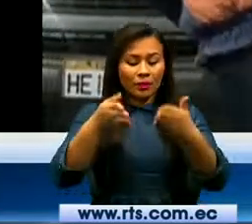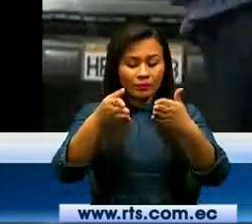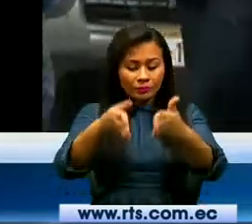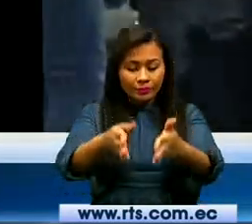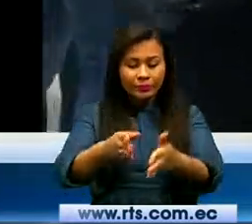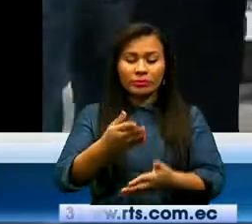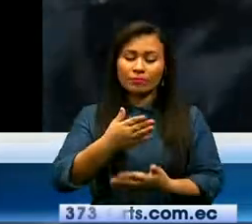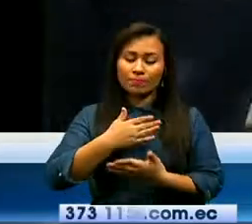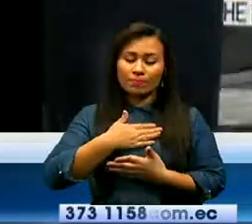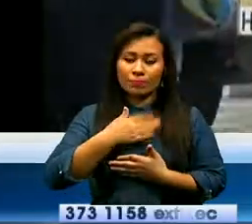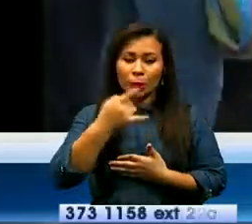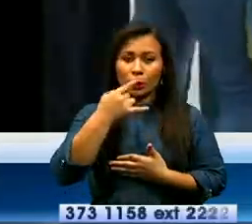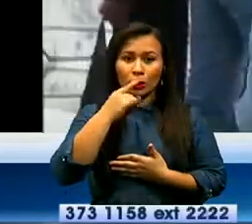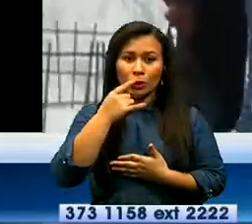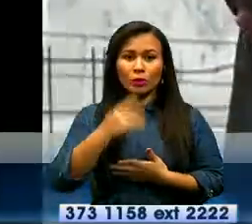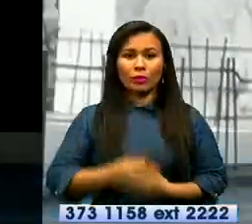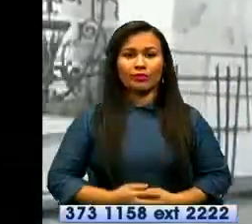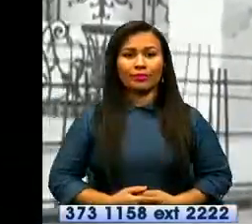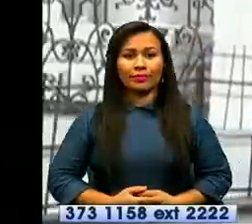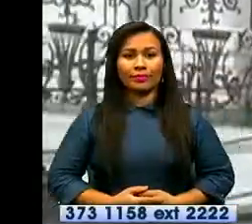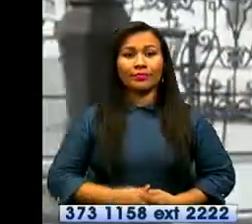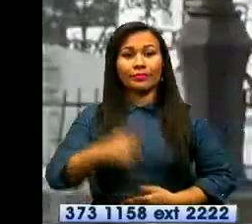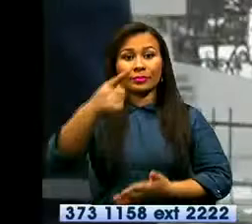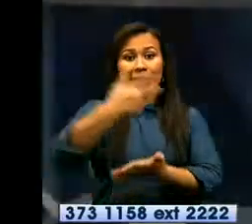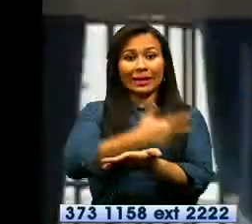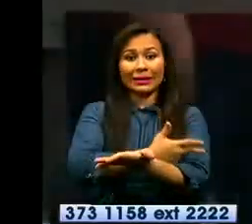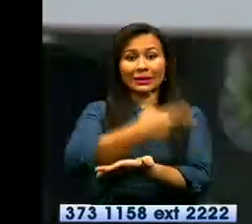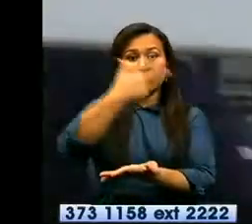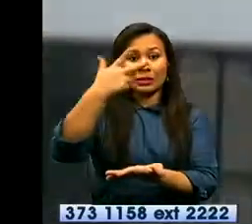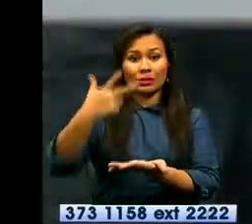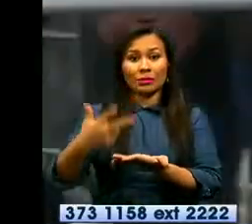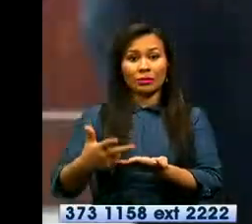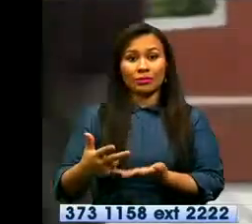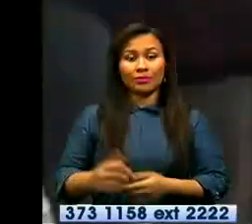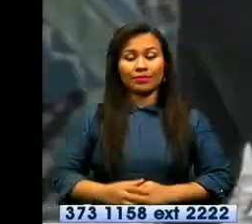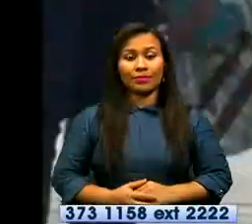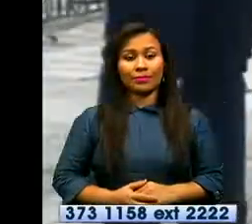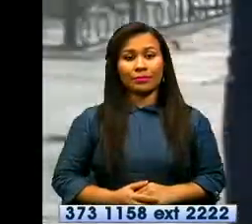desafortunado niño. En Chimborazo informó Darwin Altamirano.